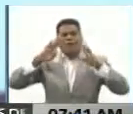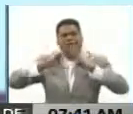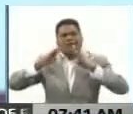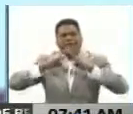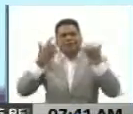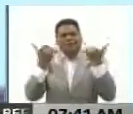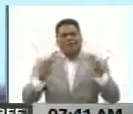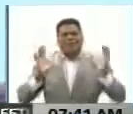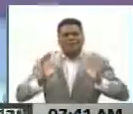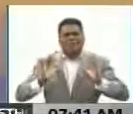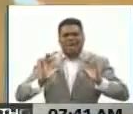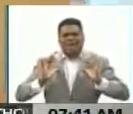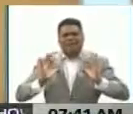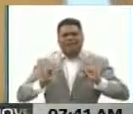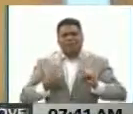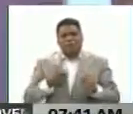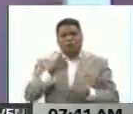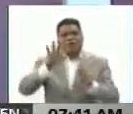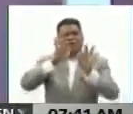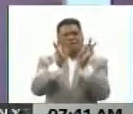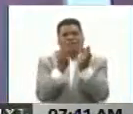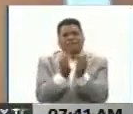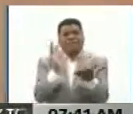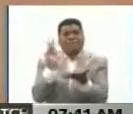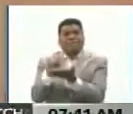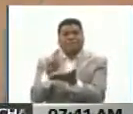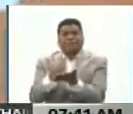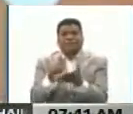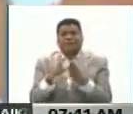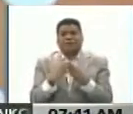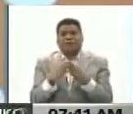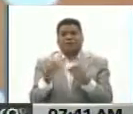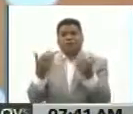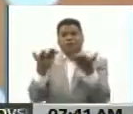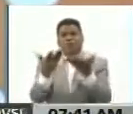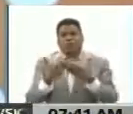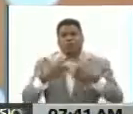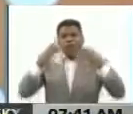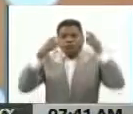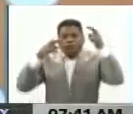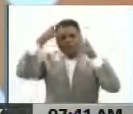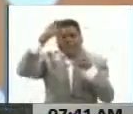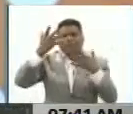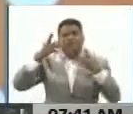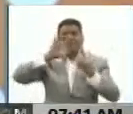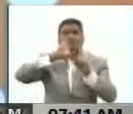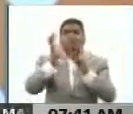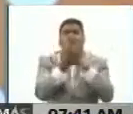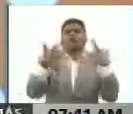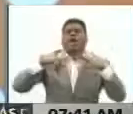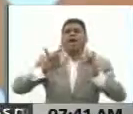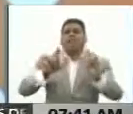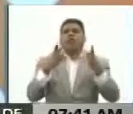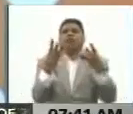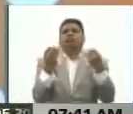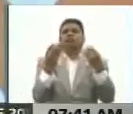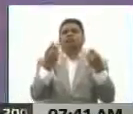y para usted, para asistir en familia a participar de lo que nos dejó también Chávez, que fue cultura, que fue amor y que fue muchísimo